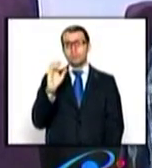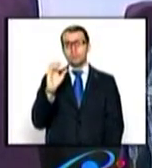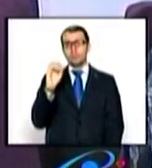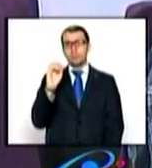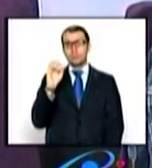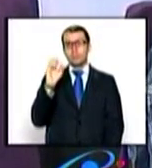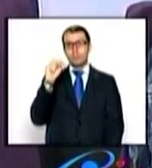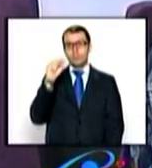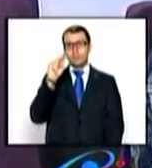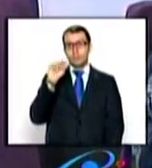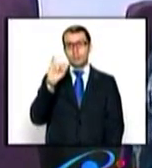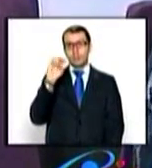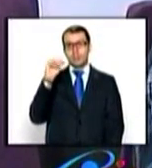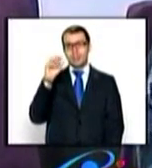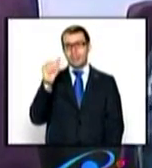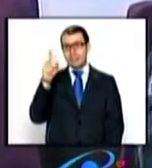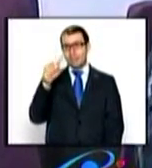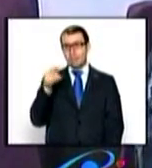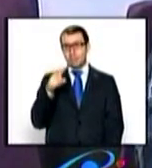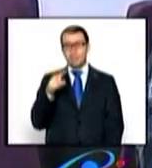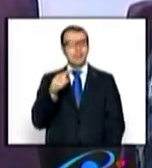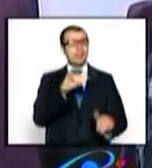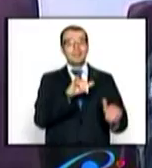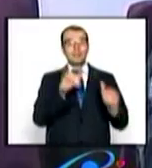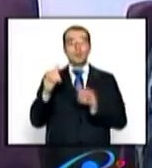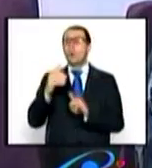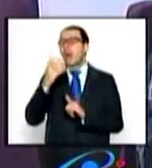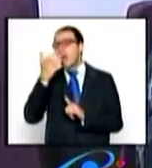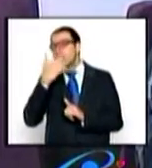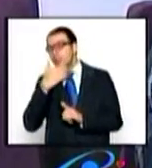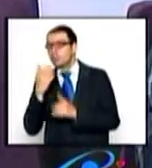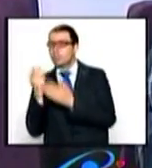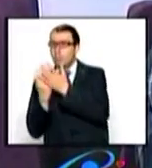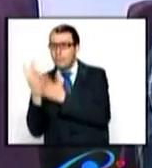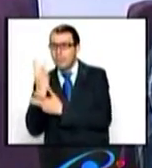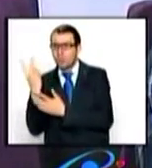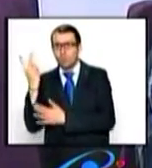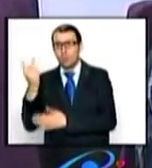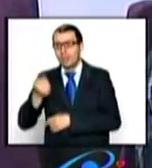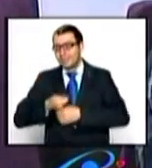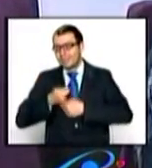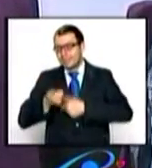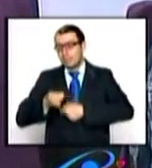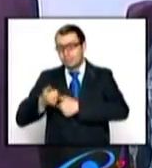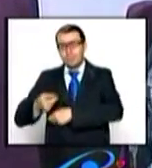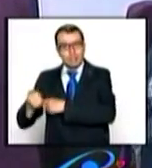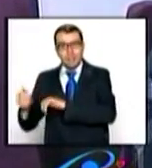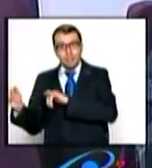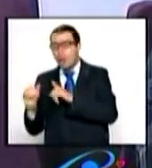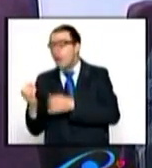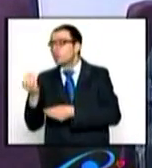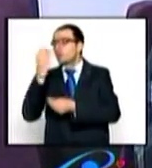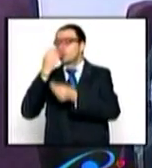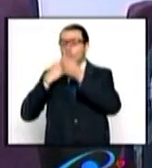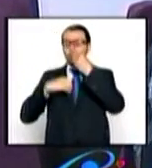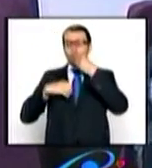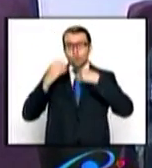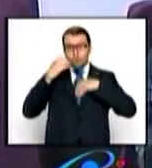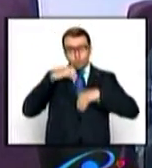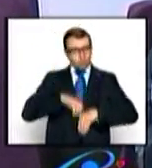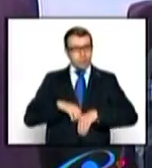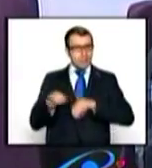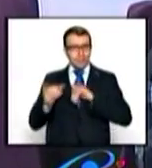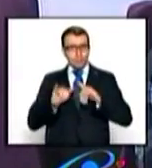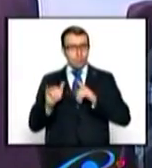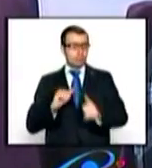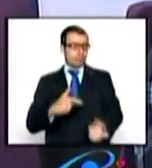las frutas, las verduras, las semillas, los frutos secos, directamente en la sangre para que vayan a la celulita que está enferma o que ha